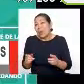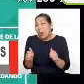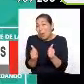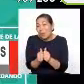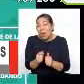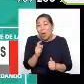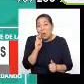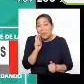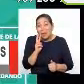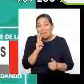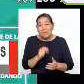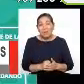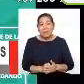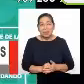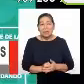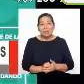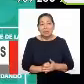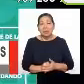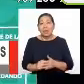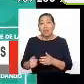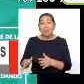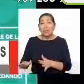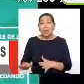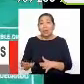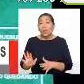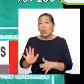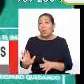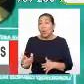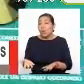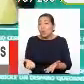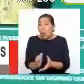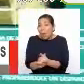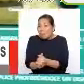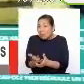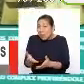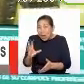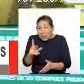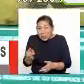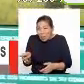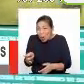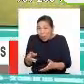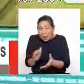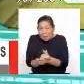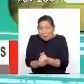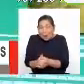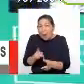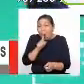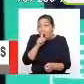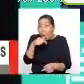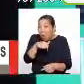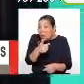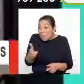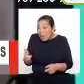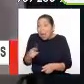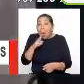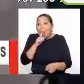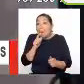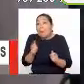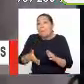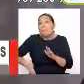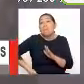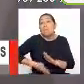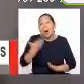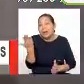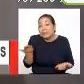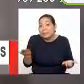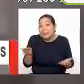sin vergüenza, deja malherido a su cómplice y se da la fuga. Posteriormente,